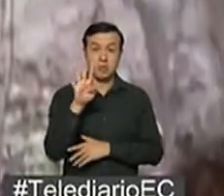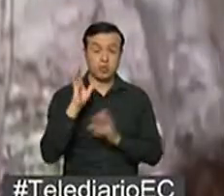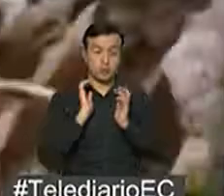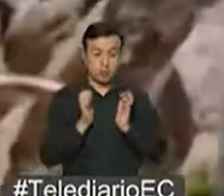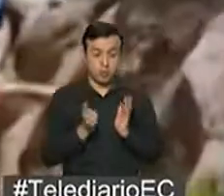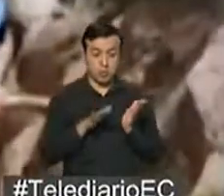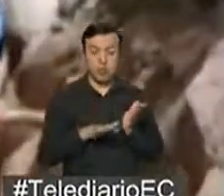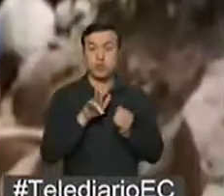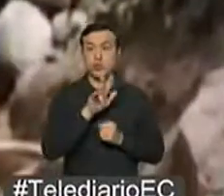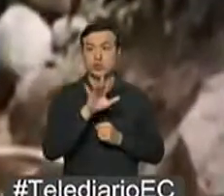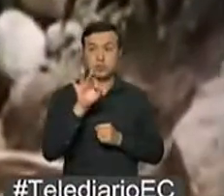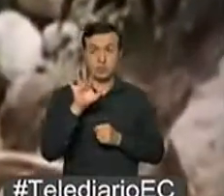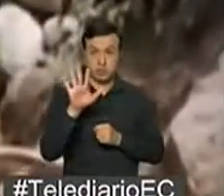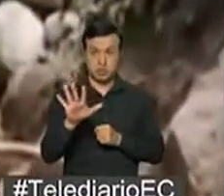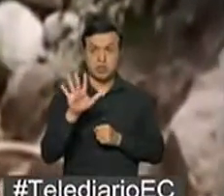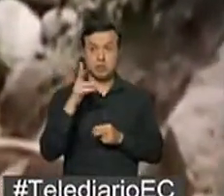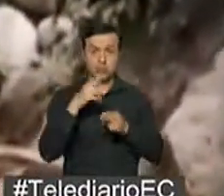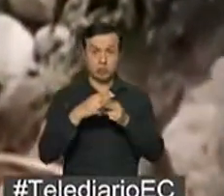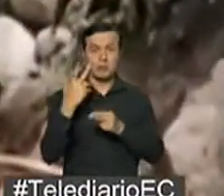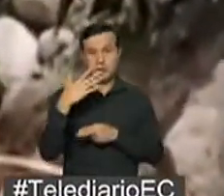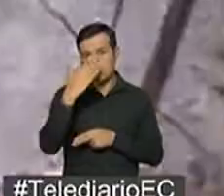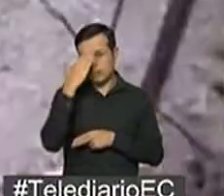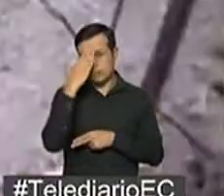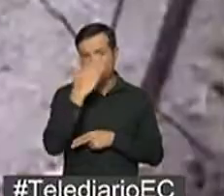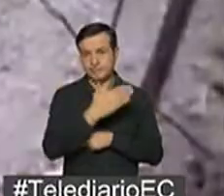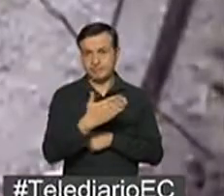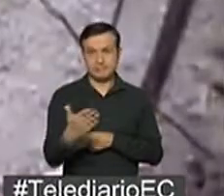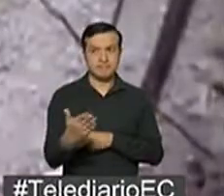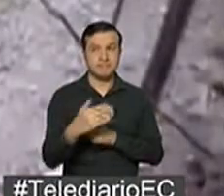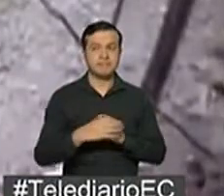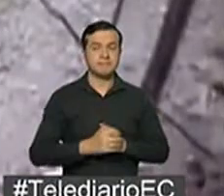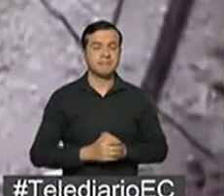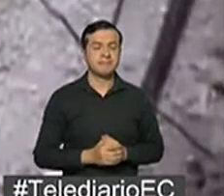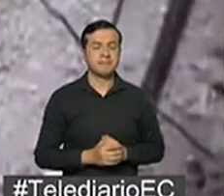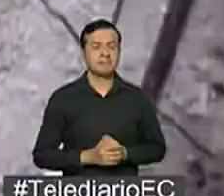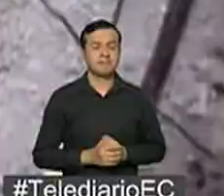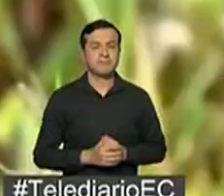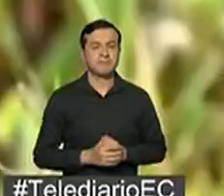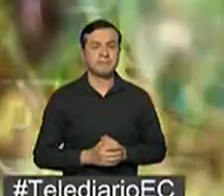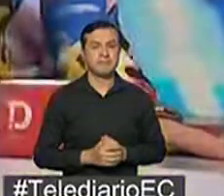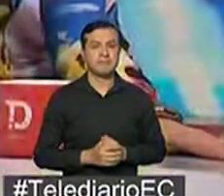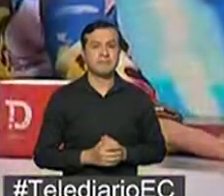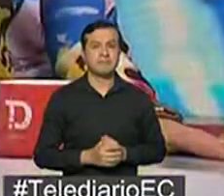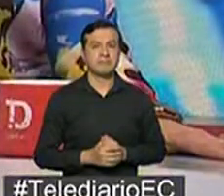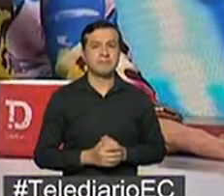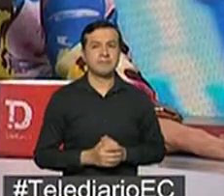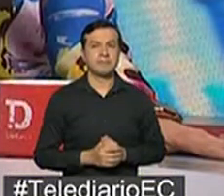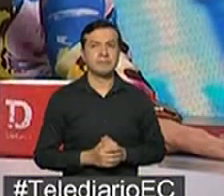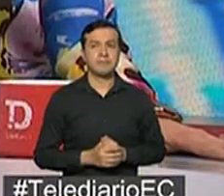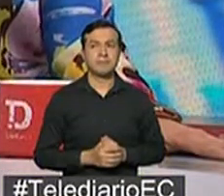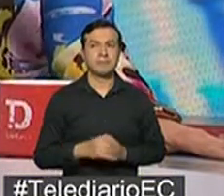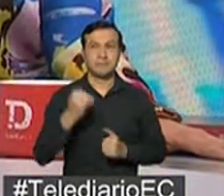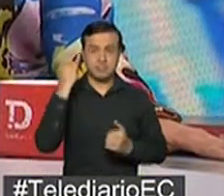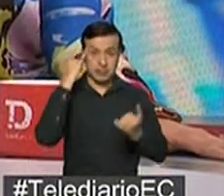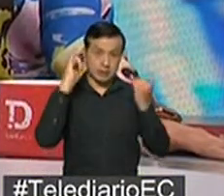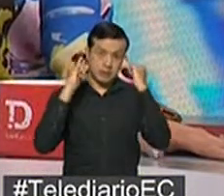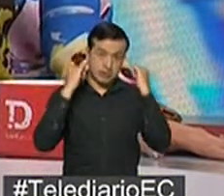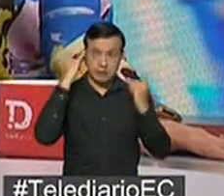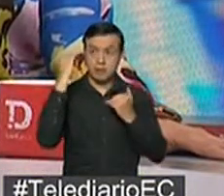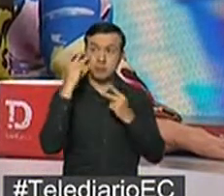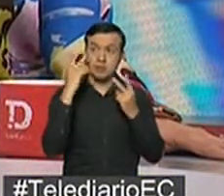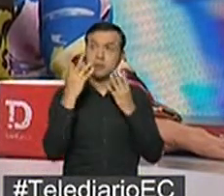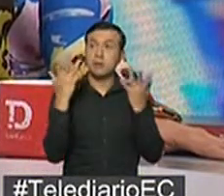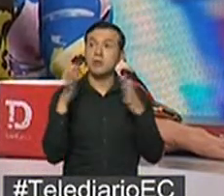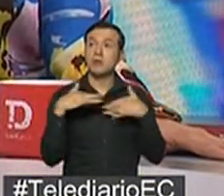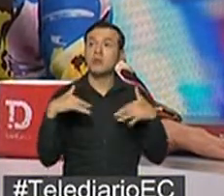estos 395 fueron identificados carlos flórez medios públicos y una creativa idea se tomó las